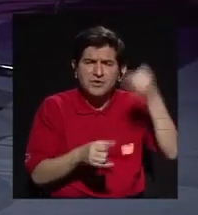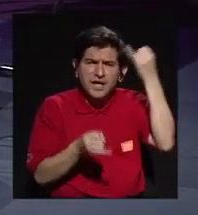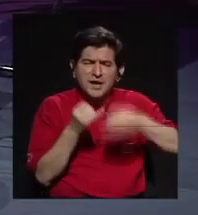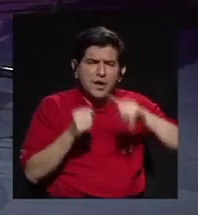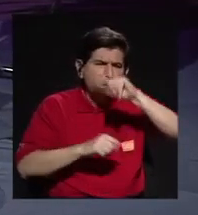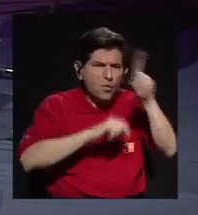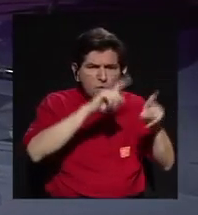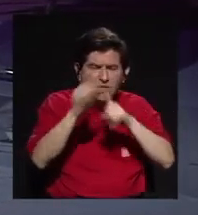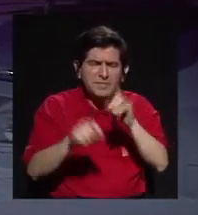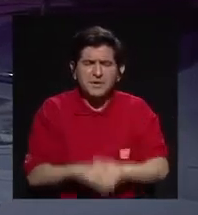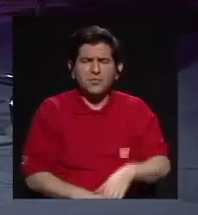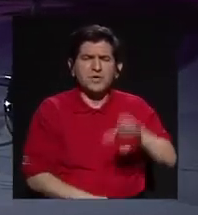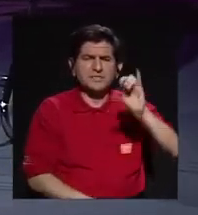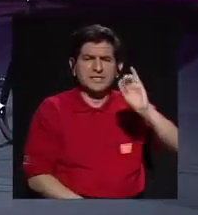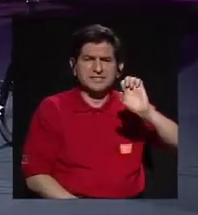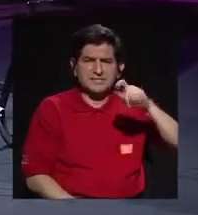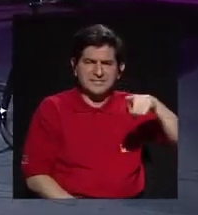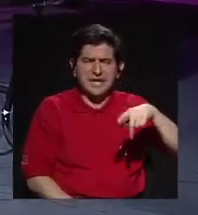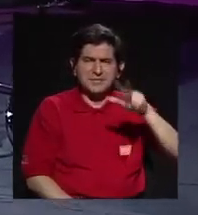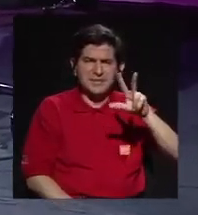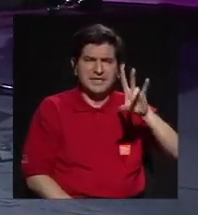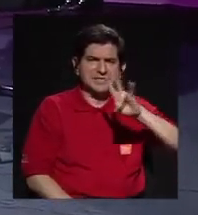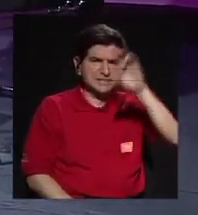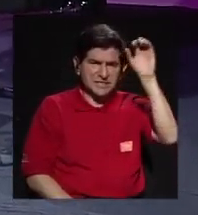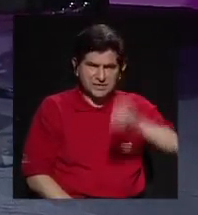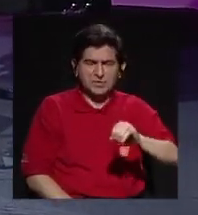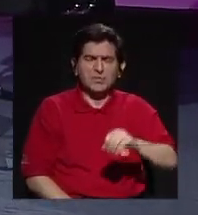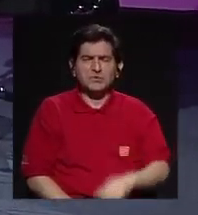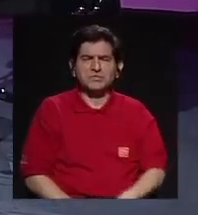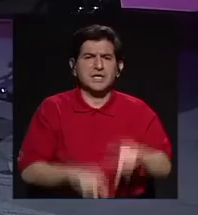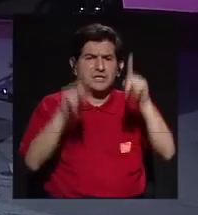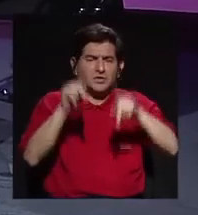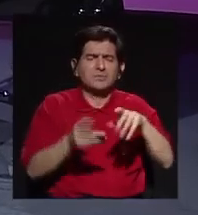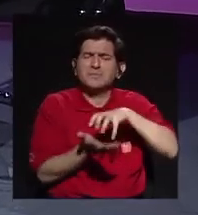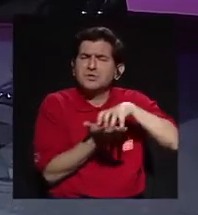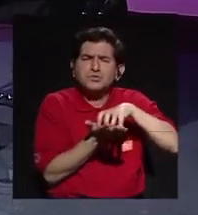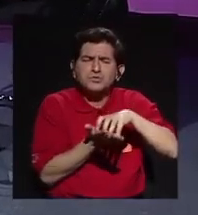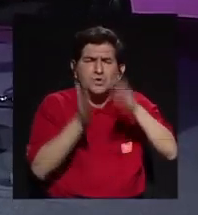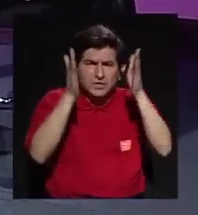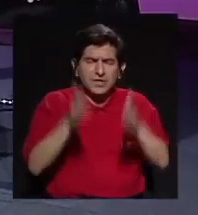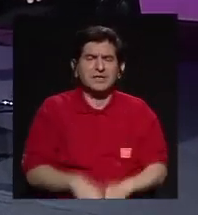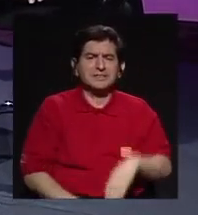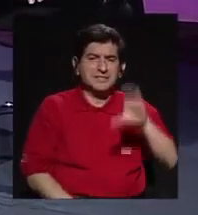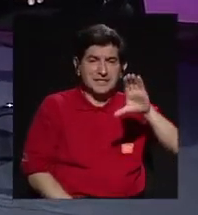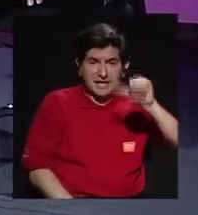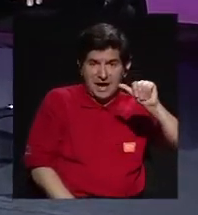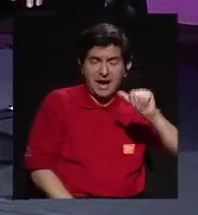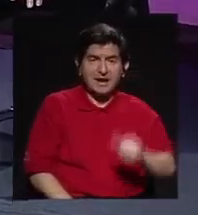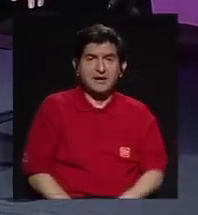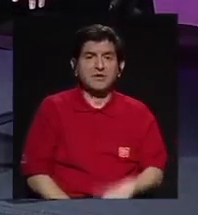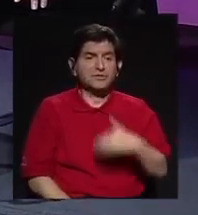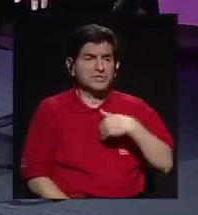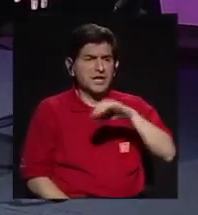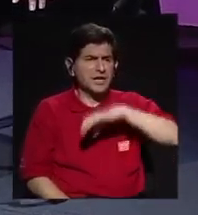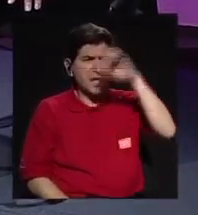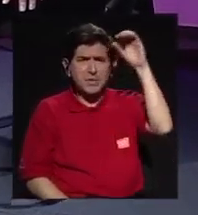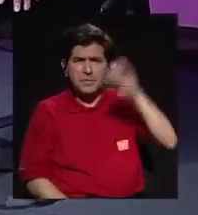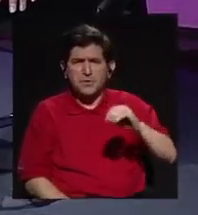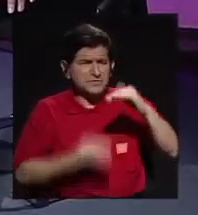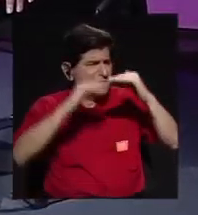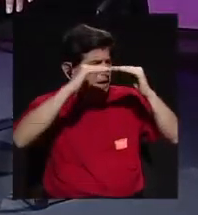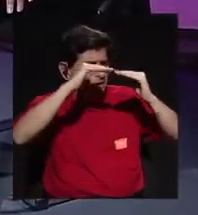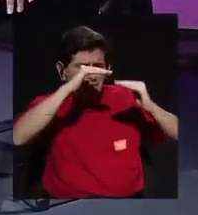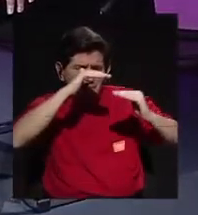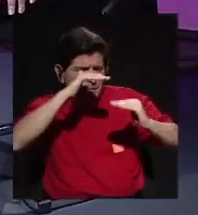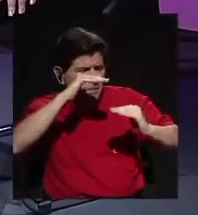última encuesta, el CIEP cierra con un 37% de personas indecisas. Carlos Alvarado estaba con un porcentaje muy bajo